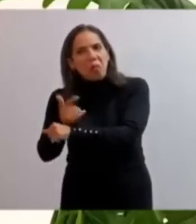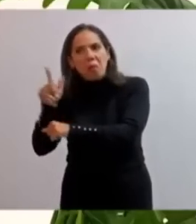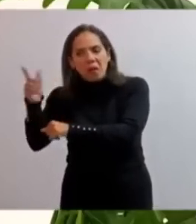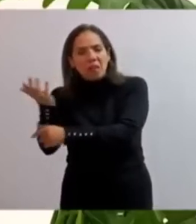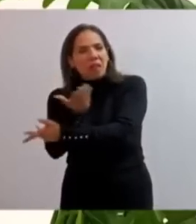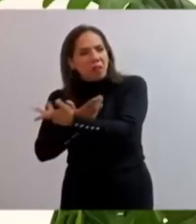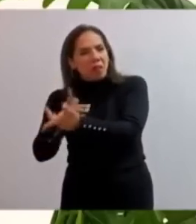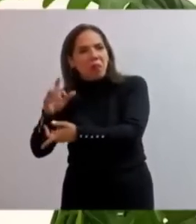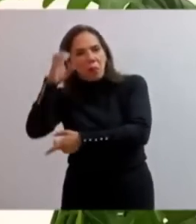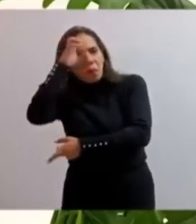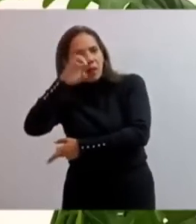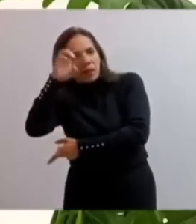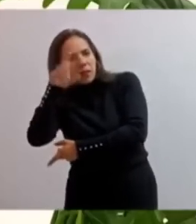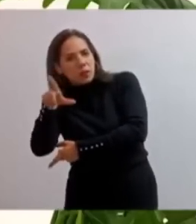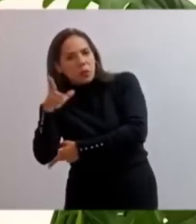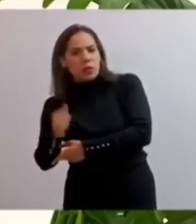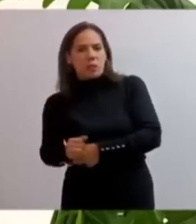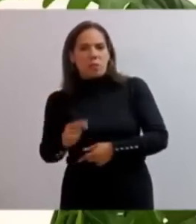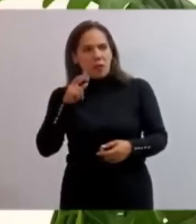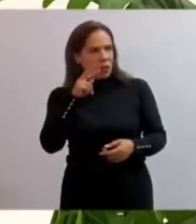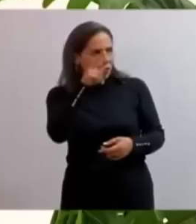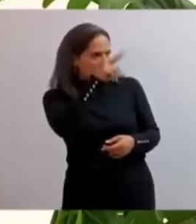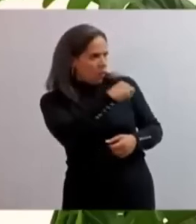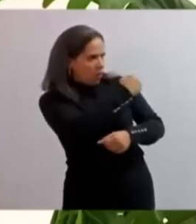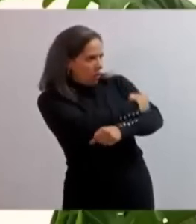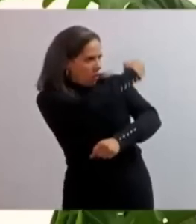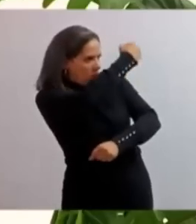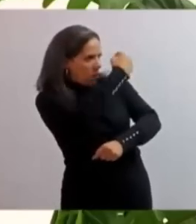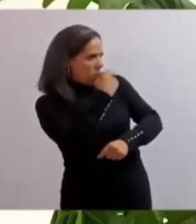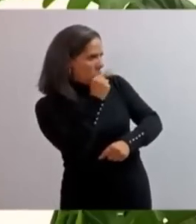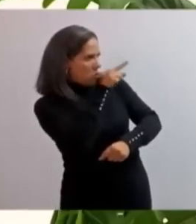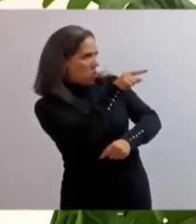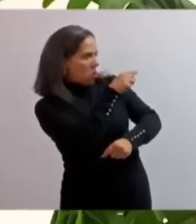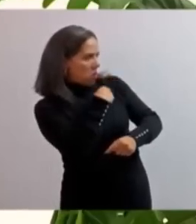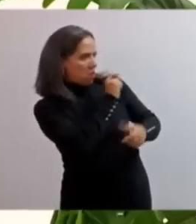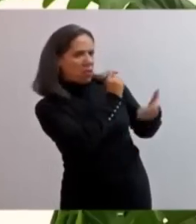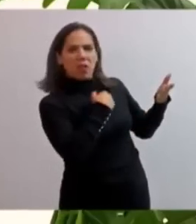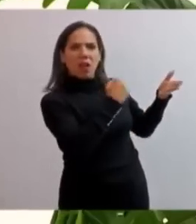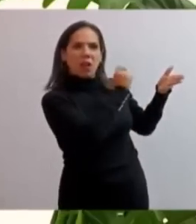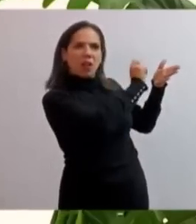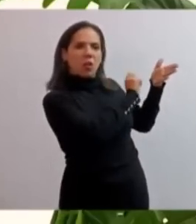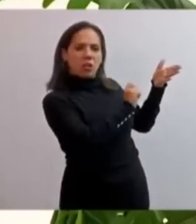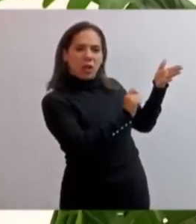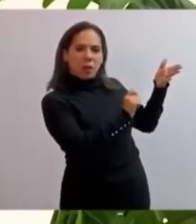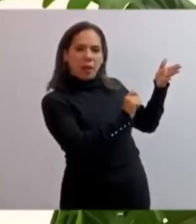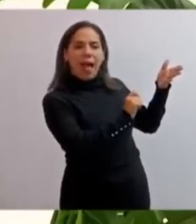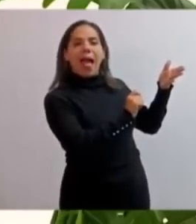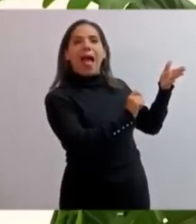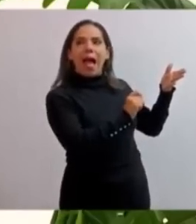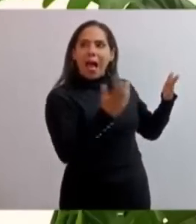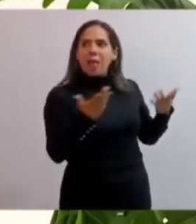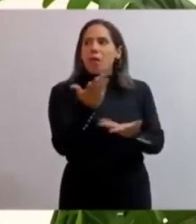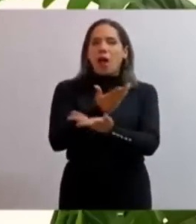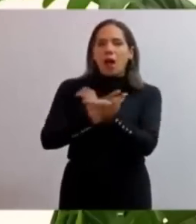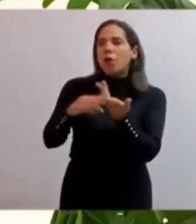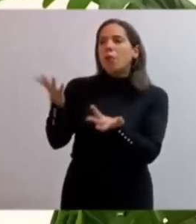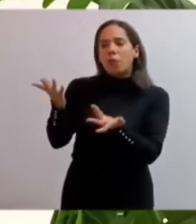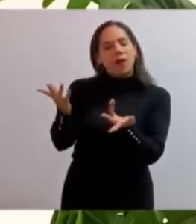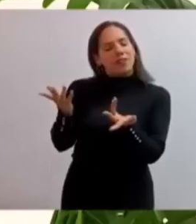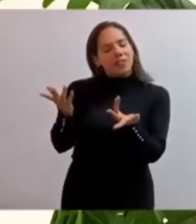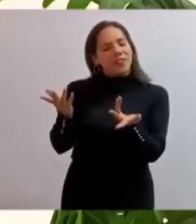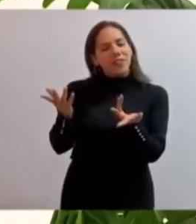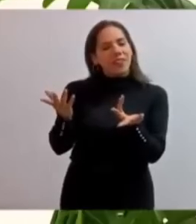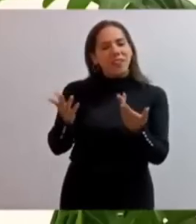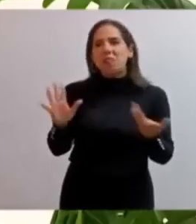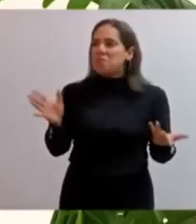experiencia, que al pasar por afuera de mi salón se diera cuenta de que yo podía hacer las cosas diferente y que me lo